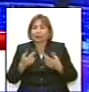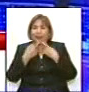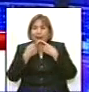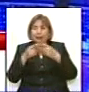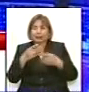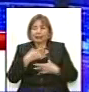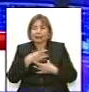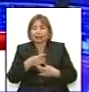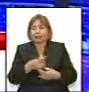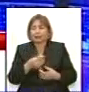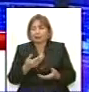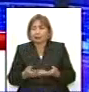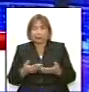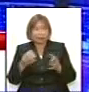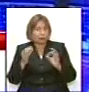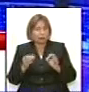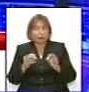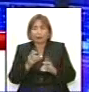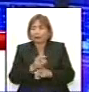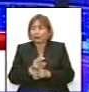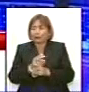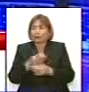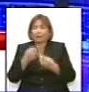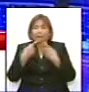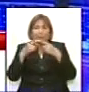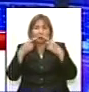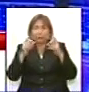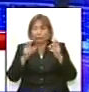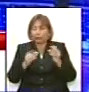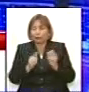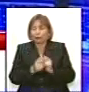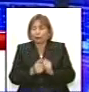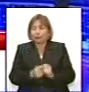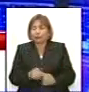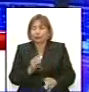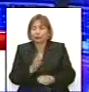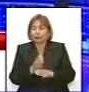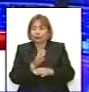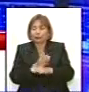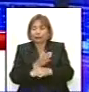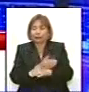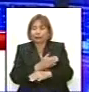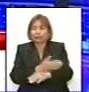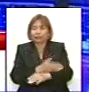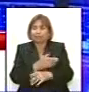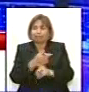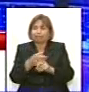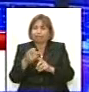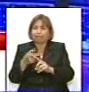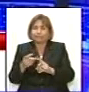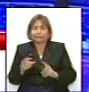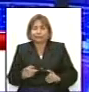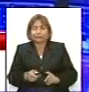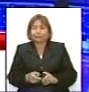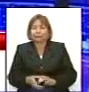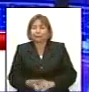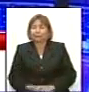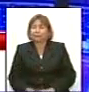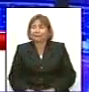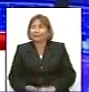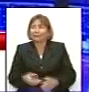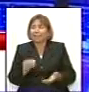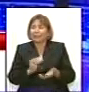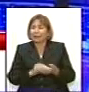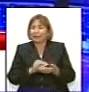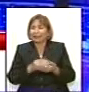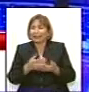interés nacional la protección, conservación y promoción a la danza de las pastoras, entre otros, además de la